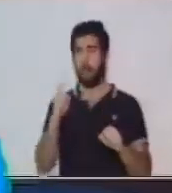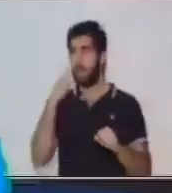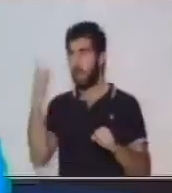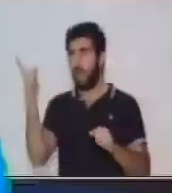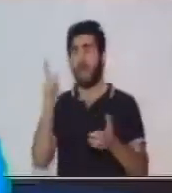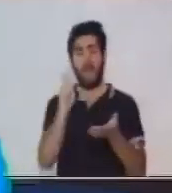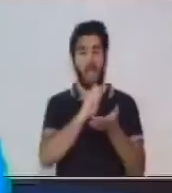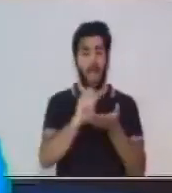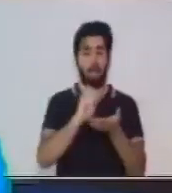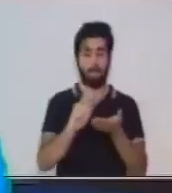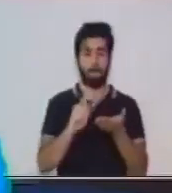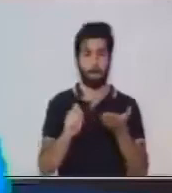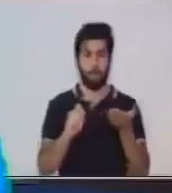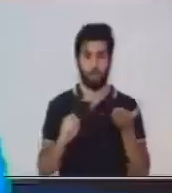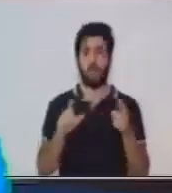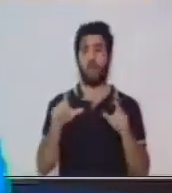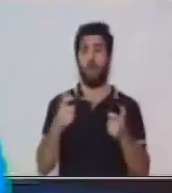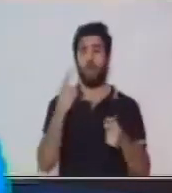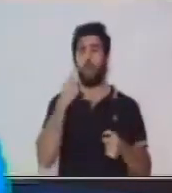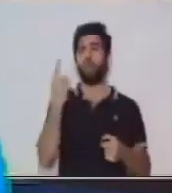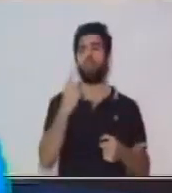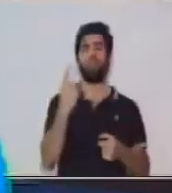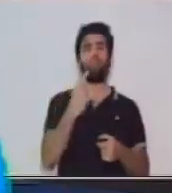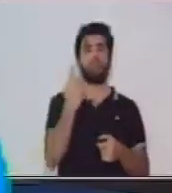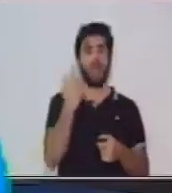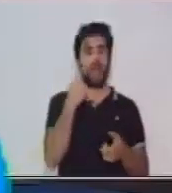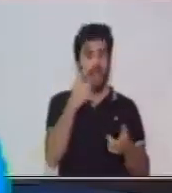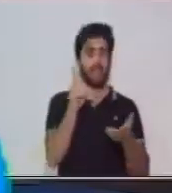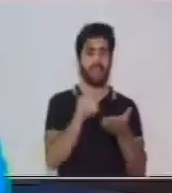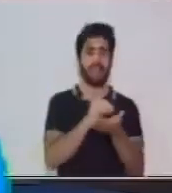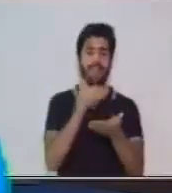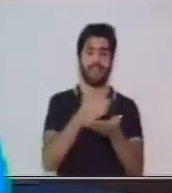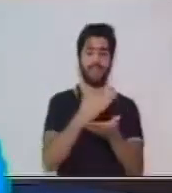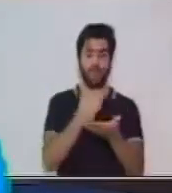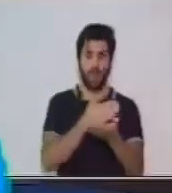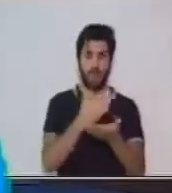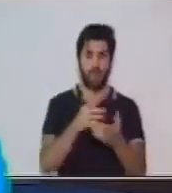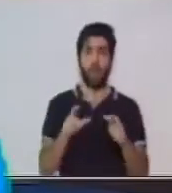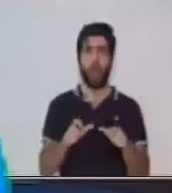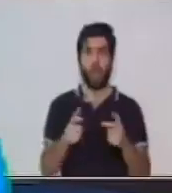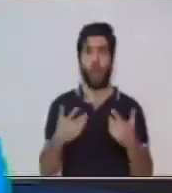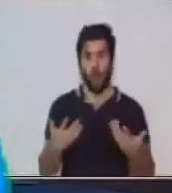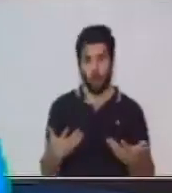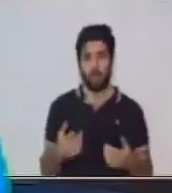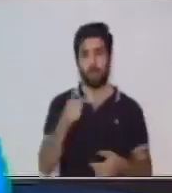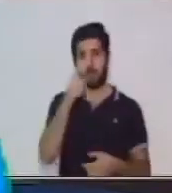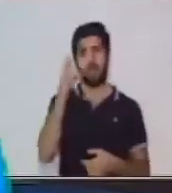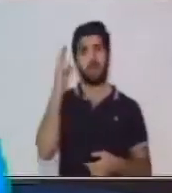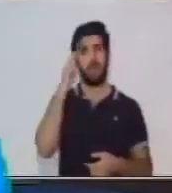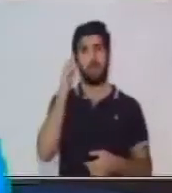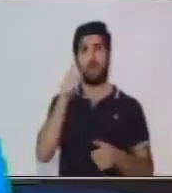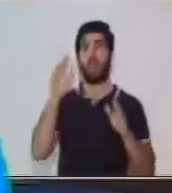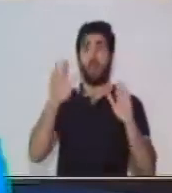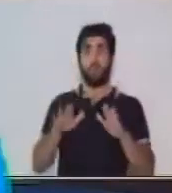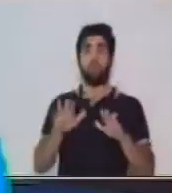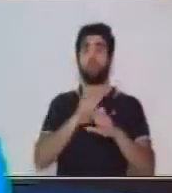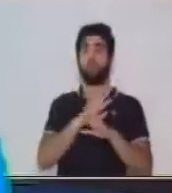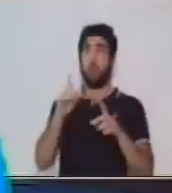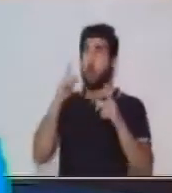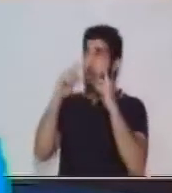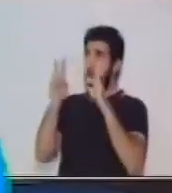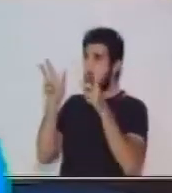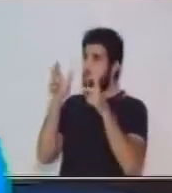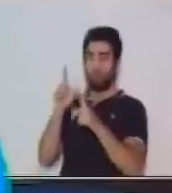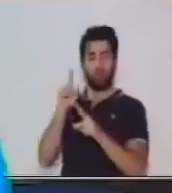tienes que tener presente para buscarlo en el diccionario y luego contextualizar. Recuérdate no quedarte solo con lo que acabas de leer, sino que